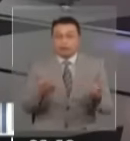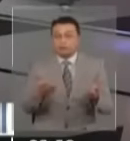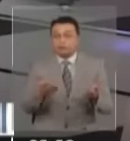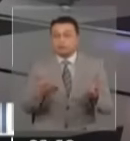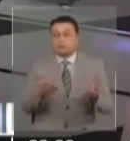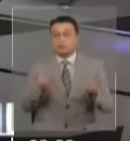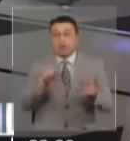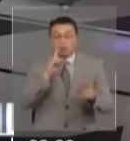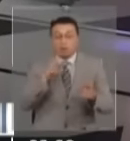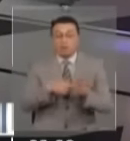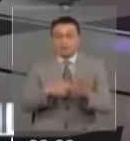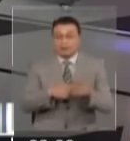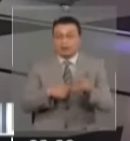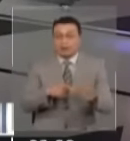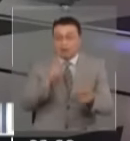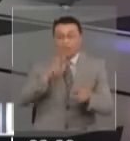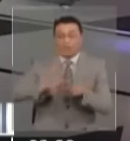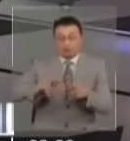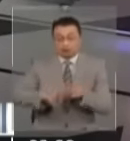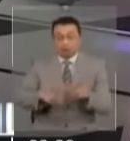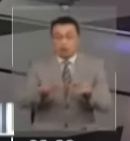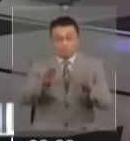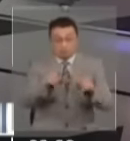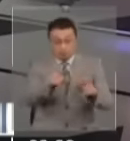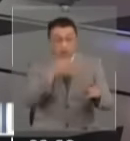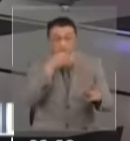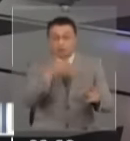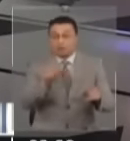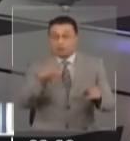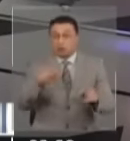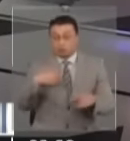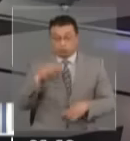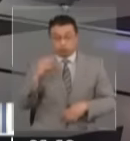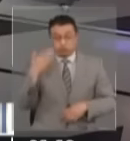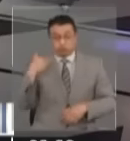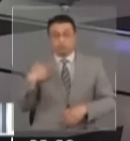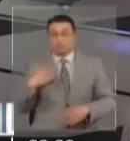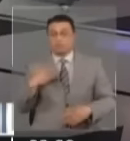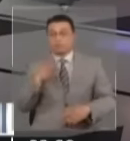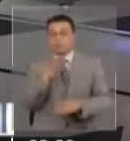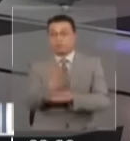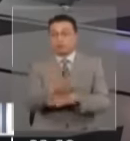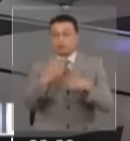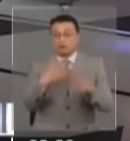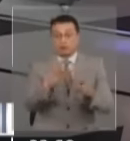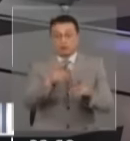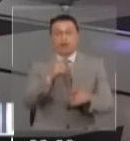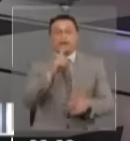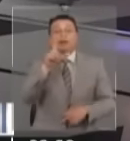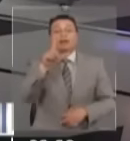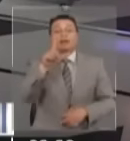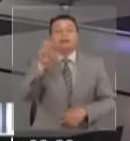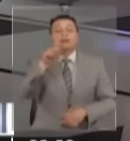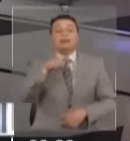es un problema que tiene que ser resuelto. El mismo que estás poniendo aquí. Yo acabo, por ejemplo, de ir la señora Heidi de ahí de las Talaveras, en los